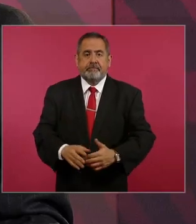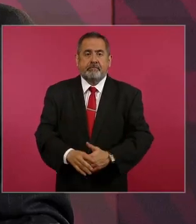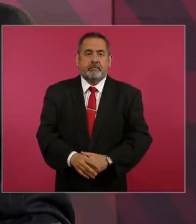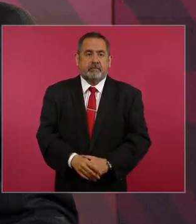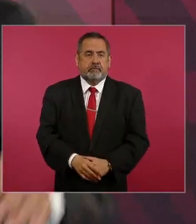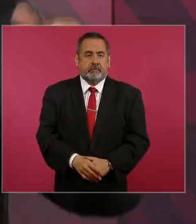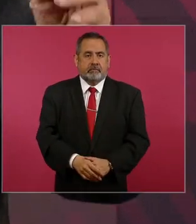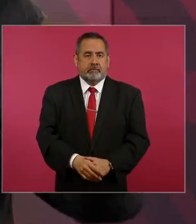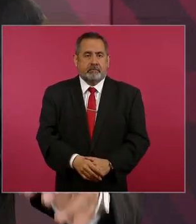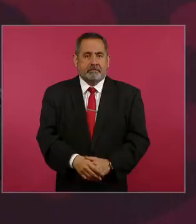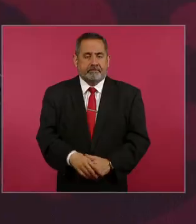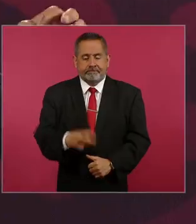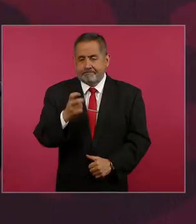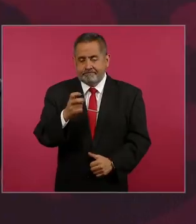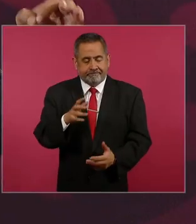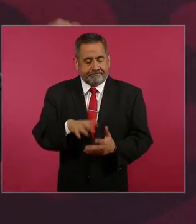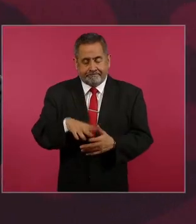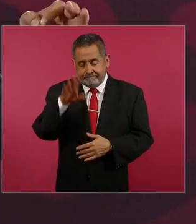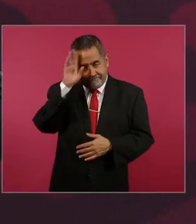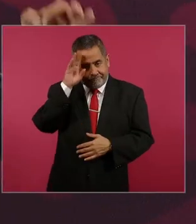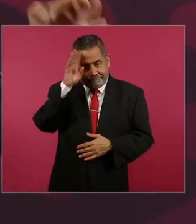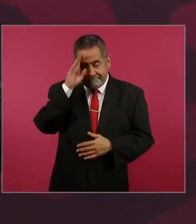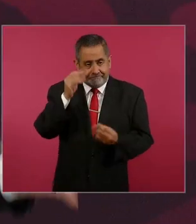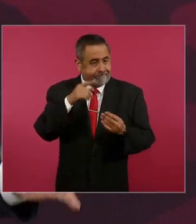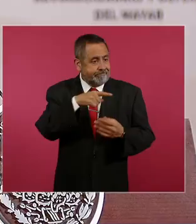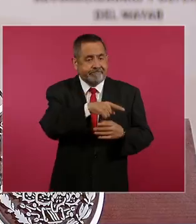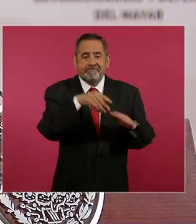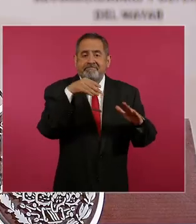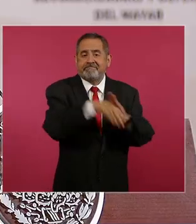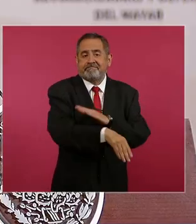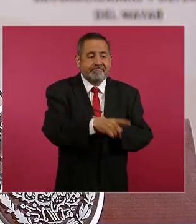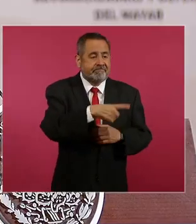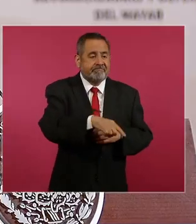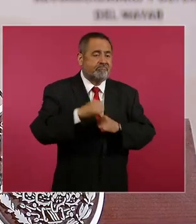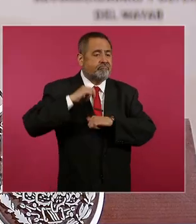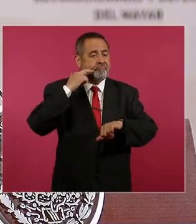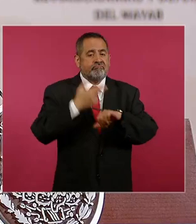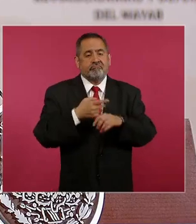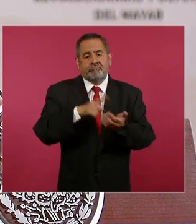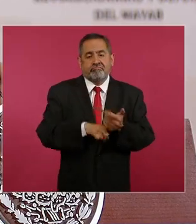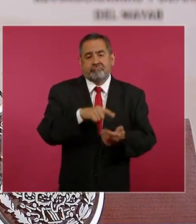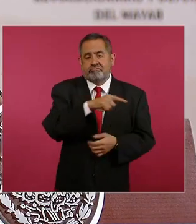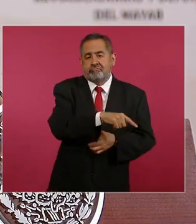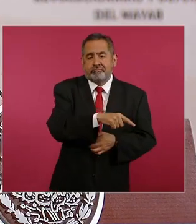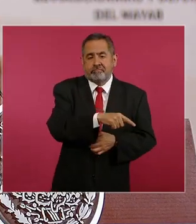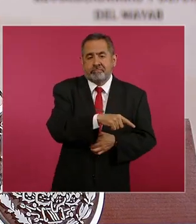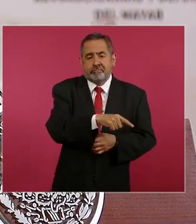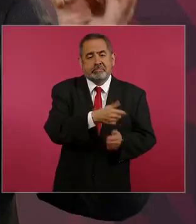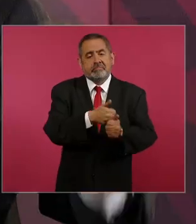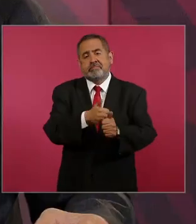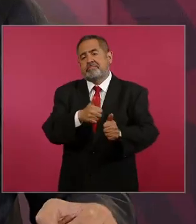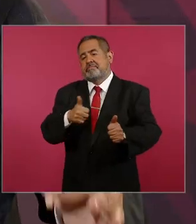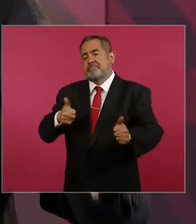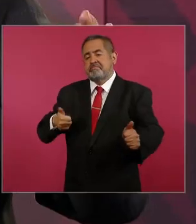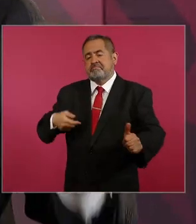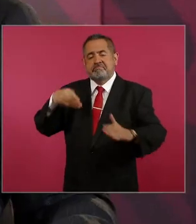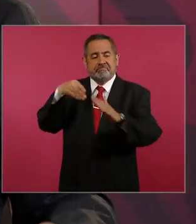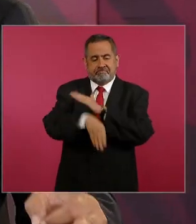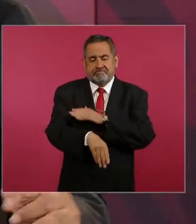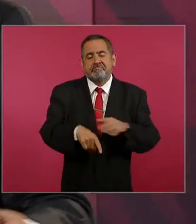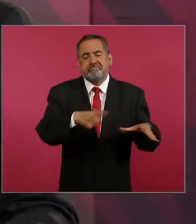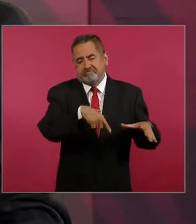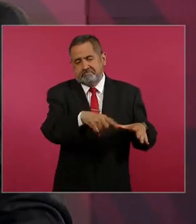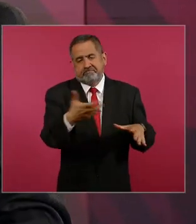de ese tamaño de esa dimensión fue el atraso y el daño que